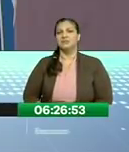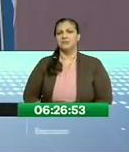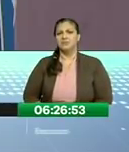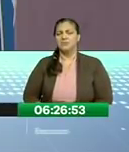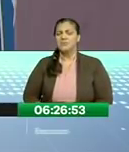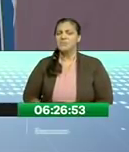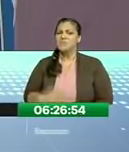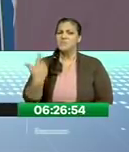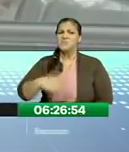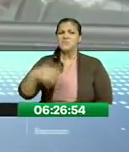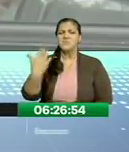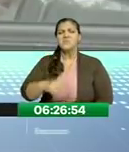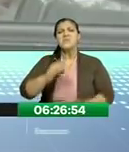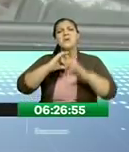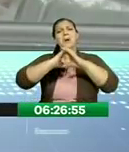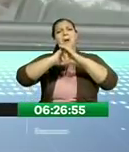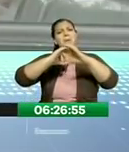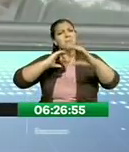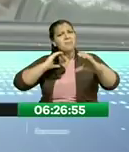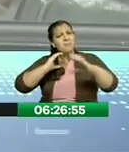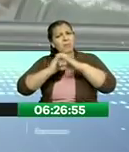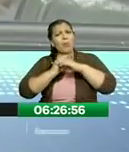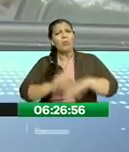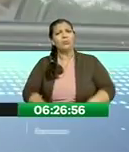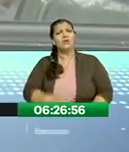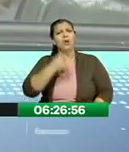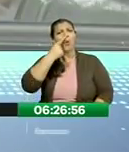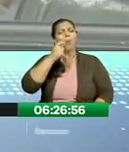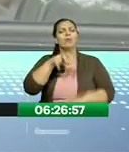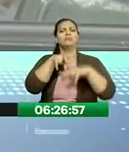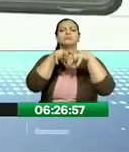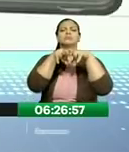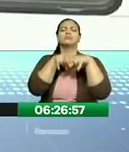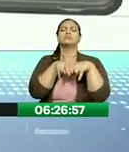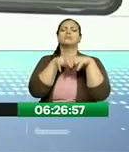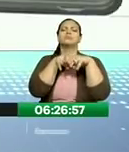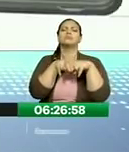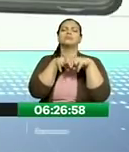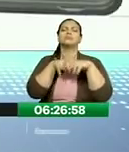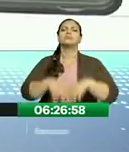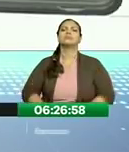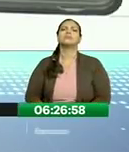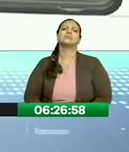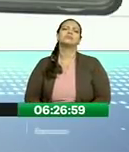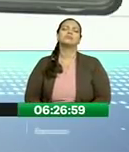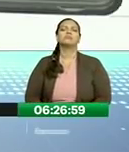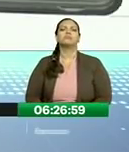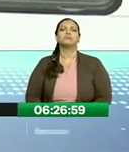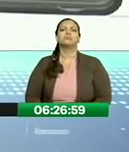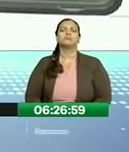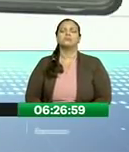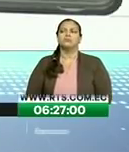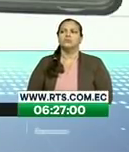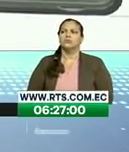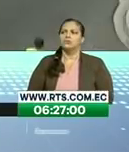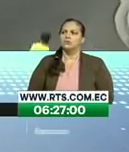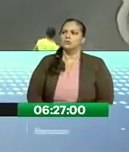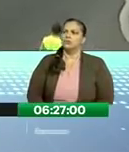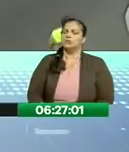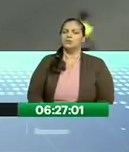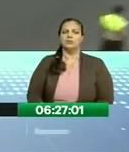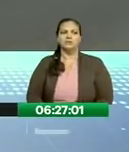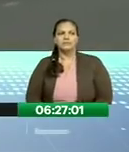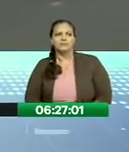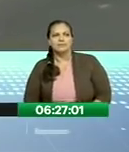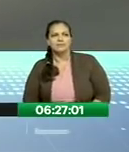en un bus, en un transporte donde es complicado, difícil poder de pegarle los tiros o los balazos para que sea, así claro, sea